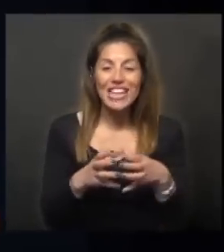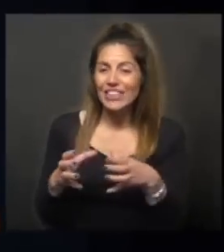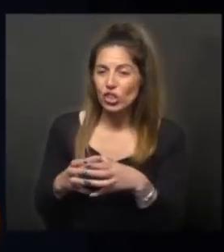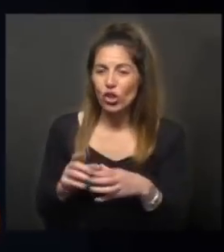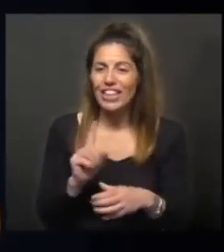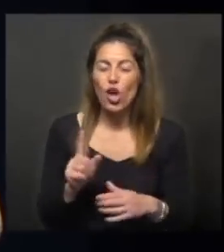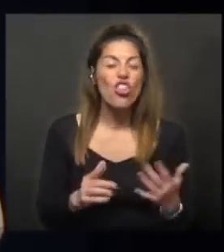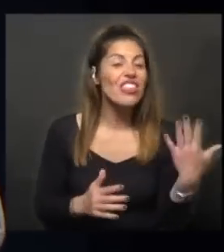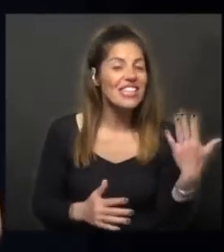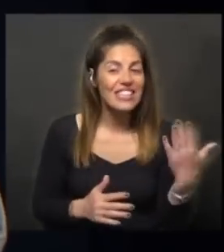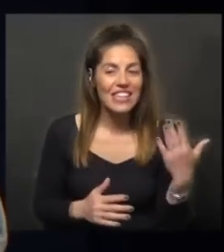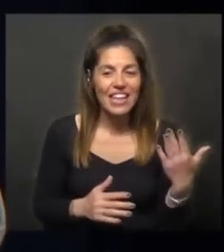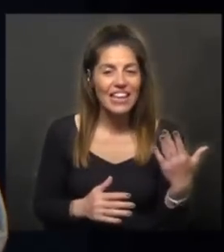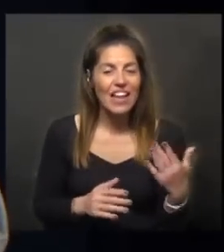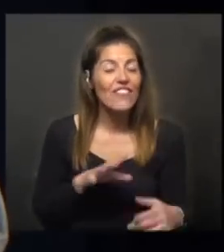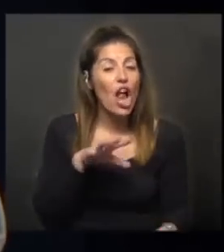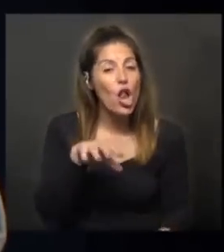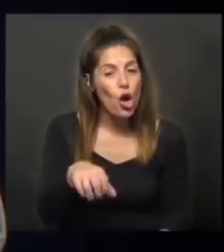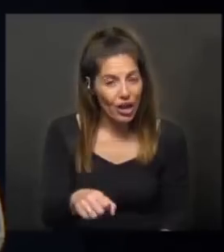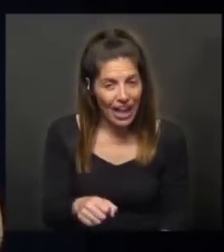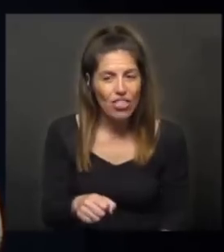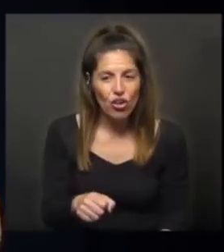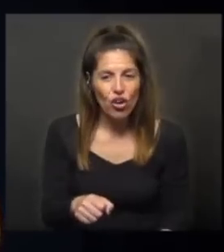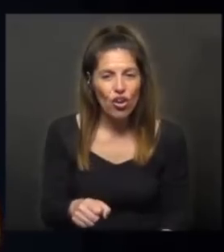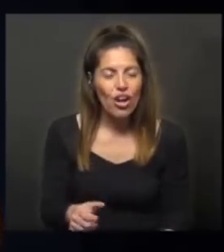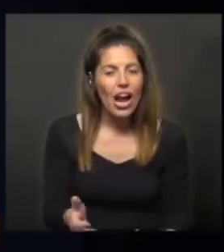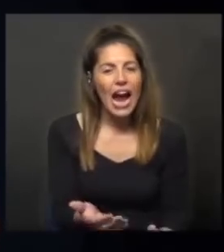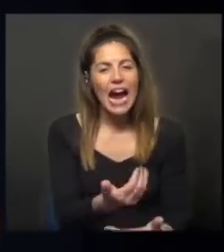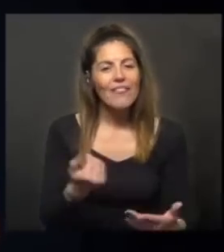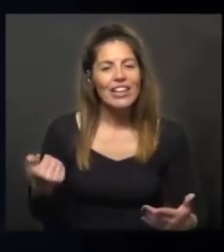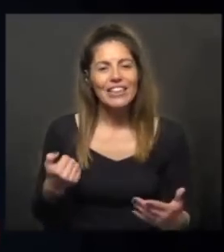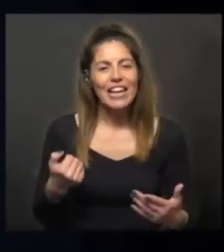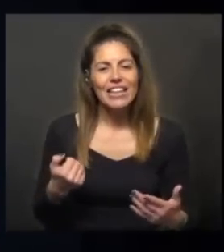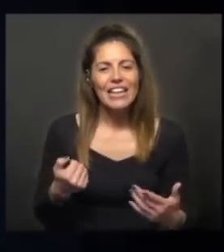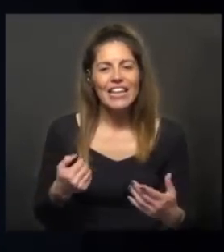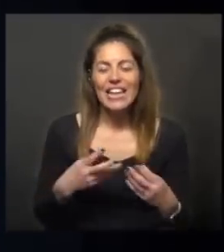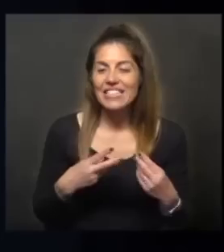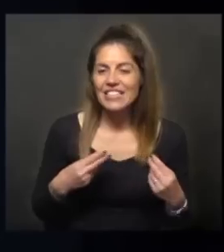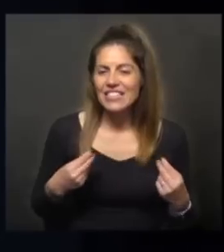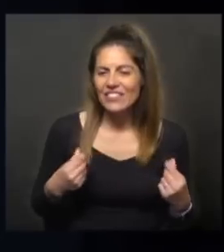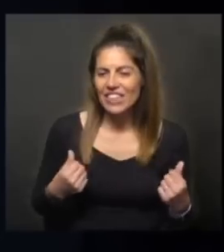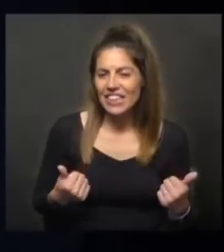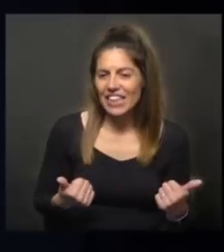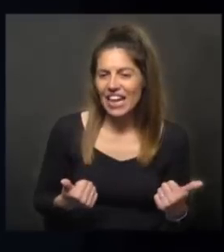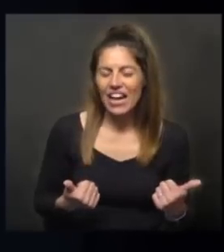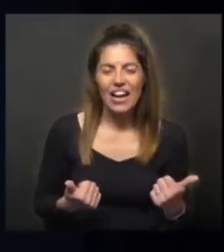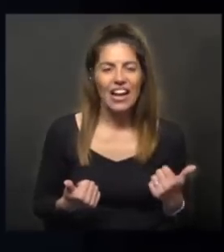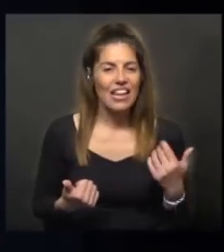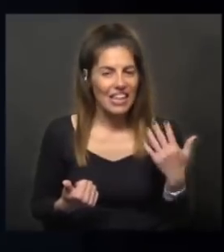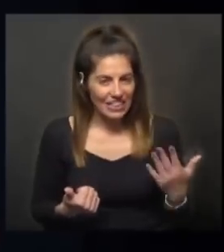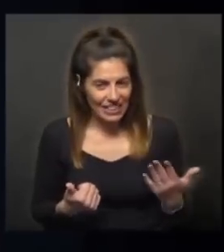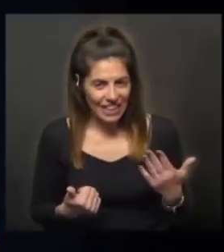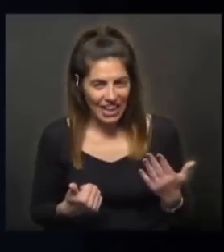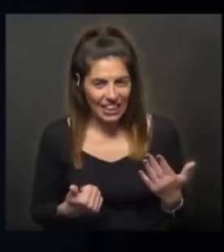eran izquierda habían logrado arrebatarle la sensibilidad a la izquierda este y